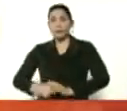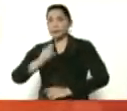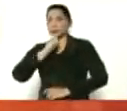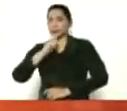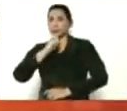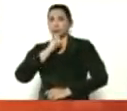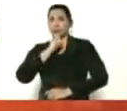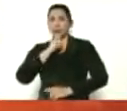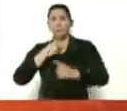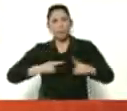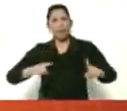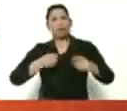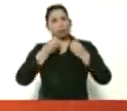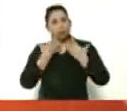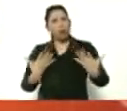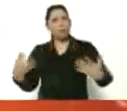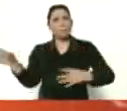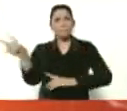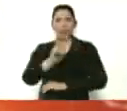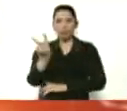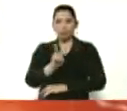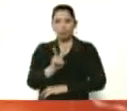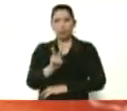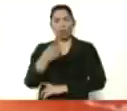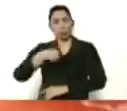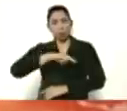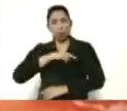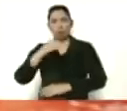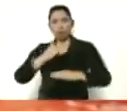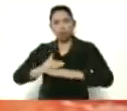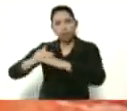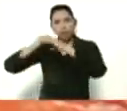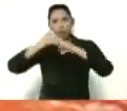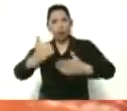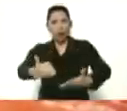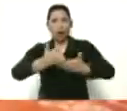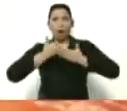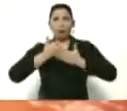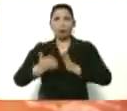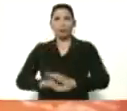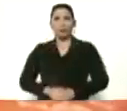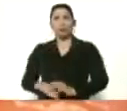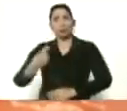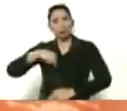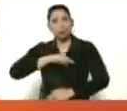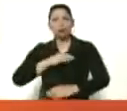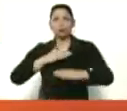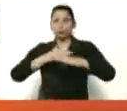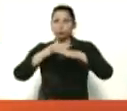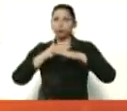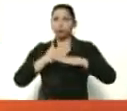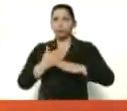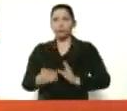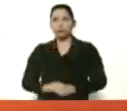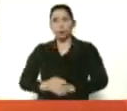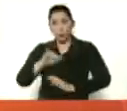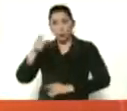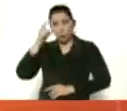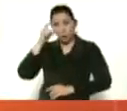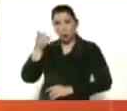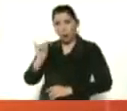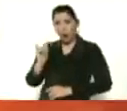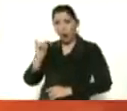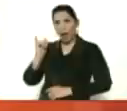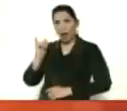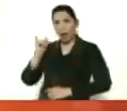dificultades, pero bueno, en Venezuela entre todos nos ayudamos. Entre todos nos entreayudamos. Julio, ¿tienes algo por ahí? Yo tengo una